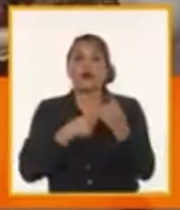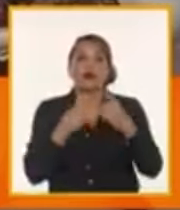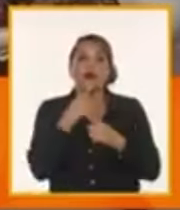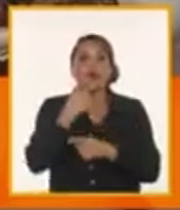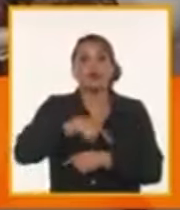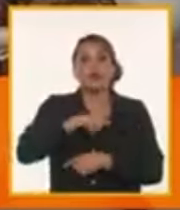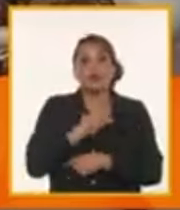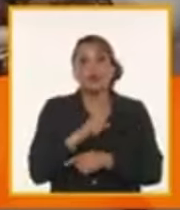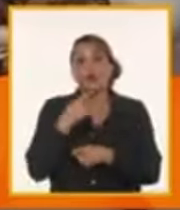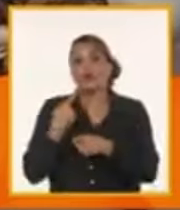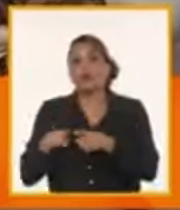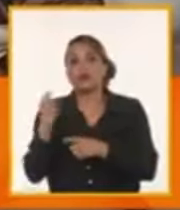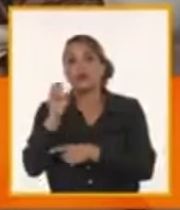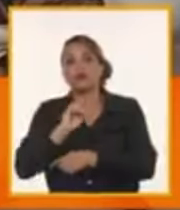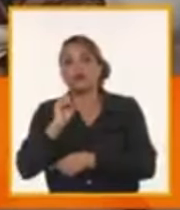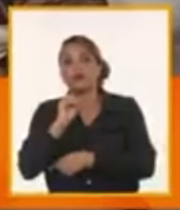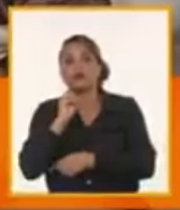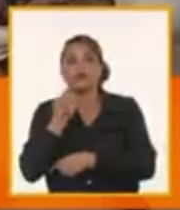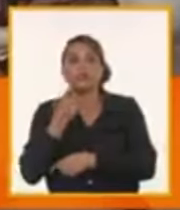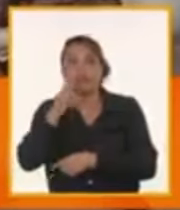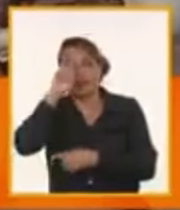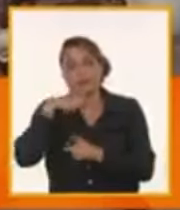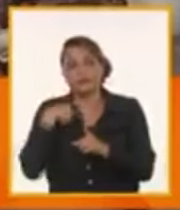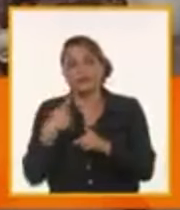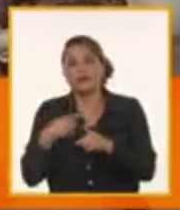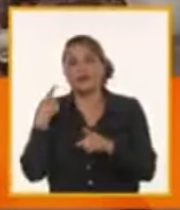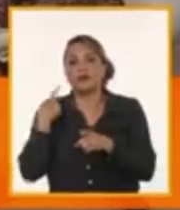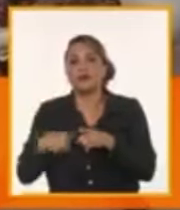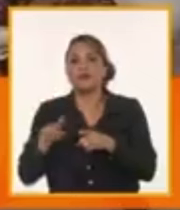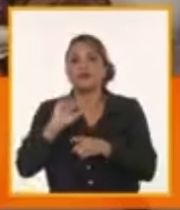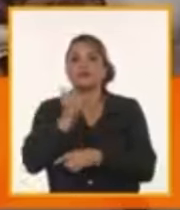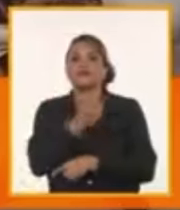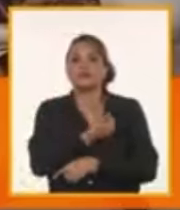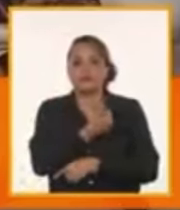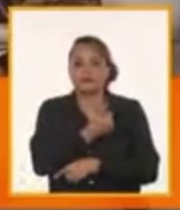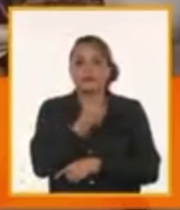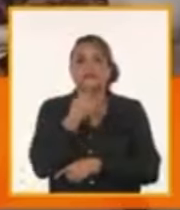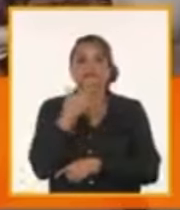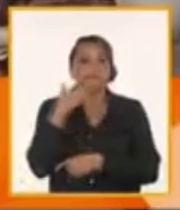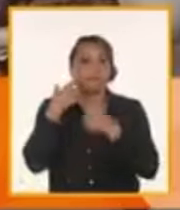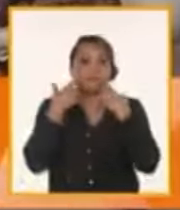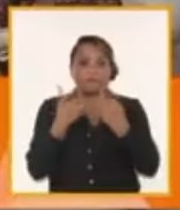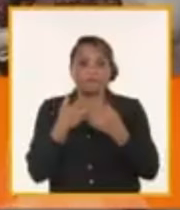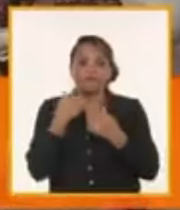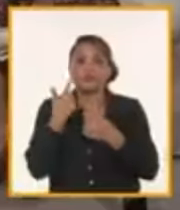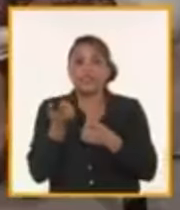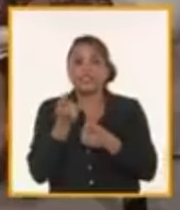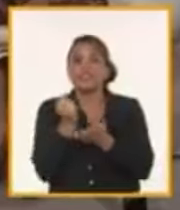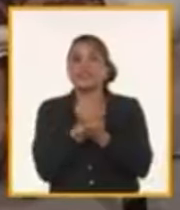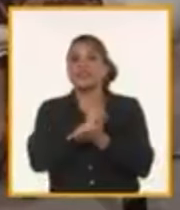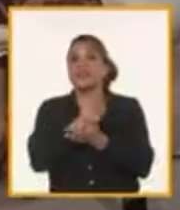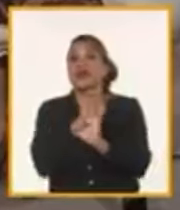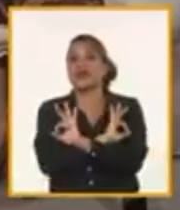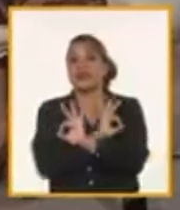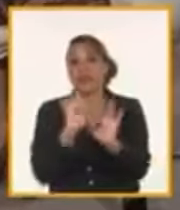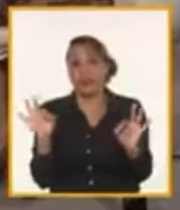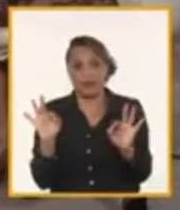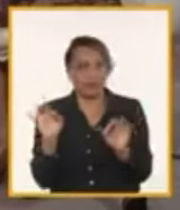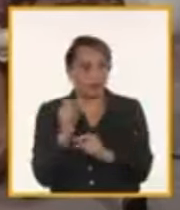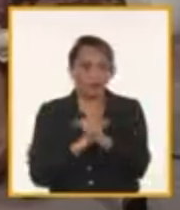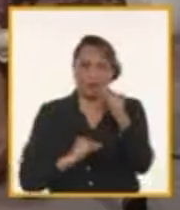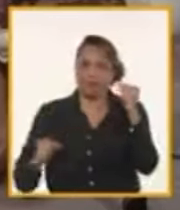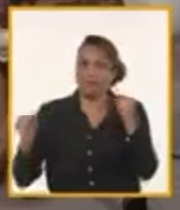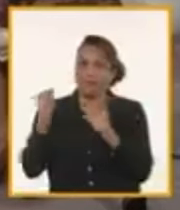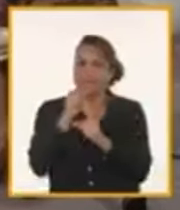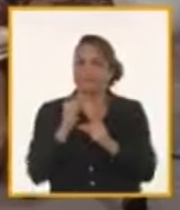están haciendo en septiembre y octubre y otros lo harán en diciembre pero lo más importante es garantizar la calidad como se ha insistido de la formación de nuestros